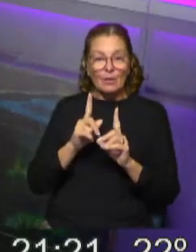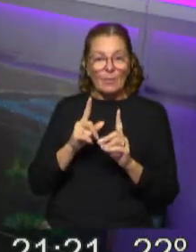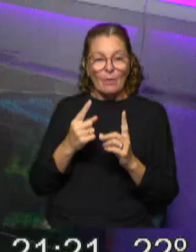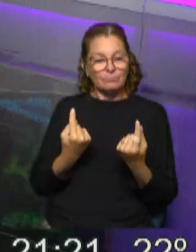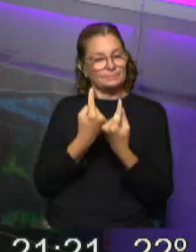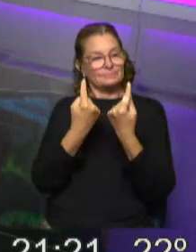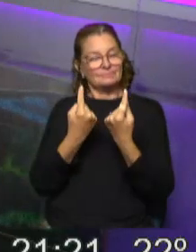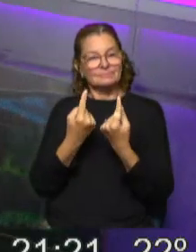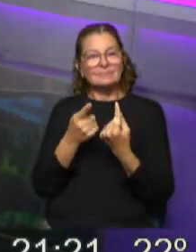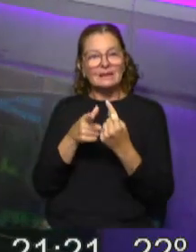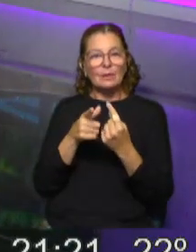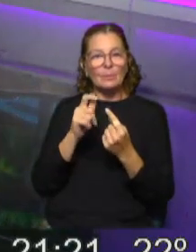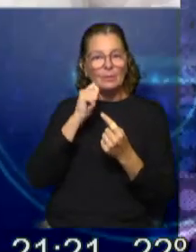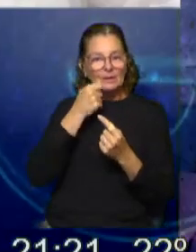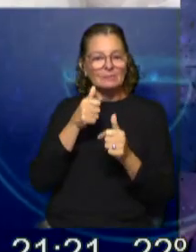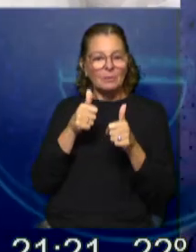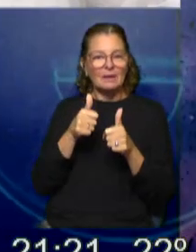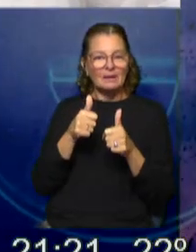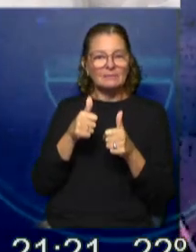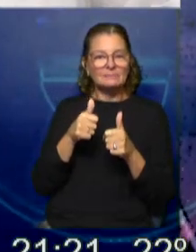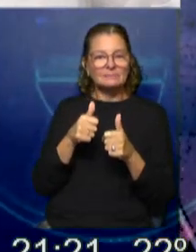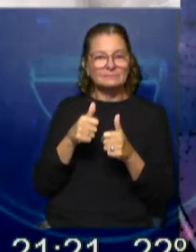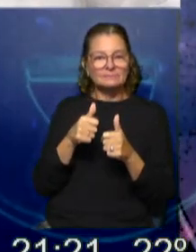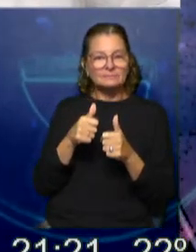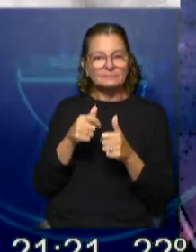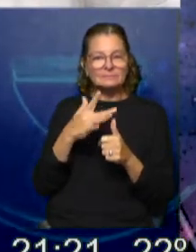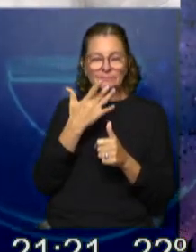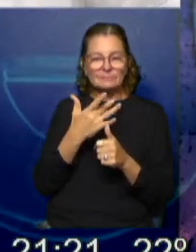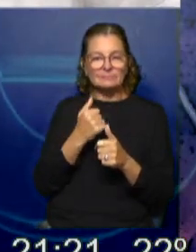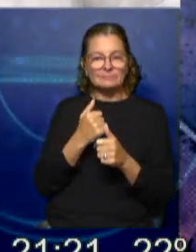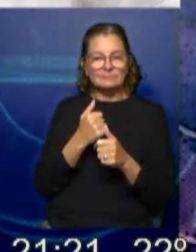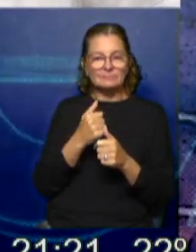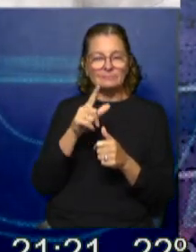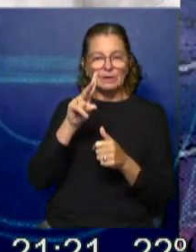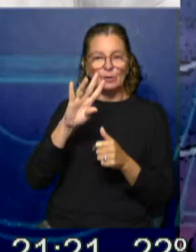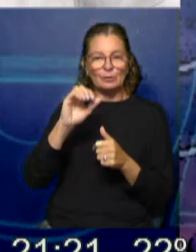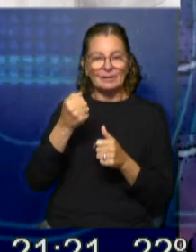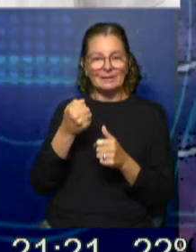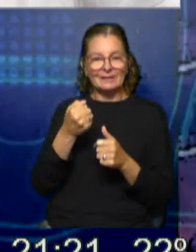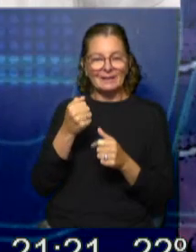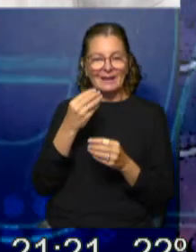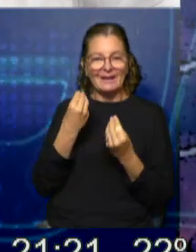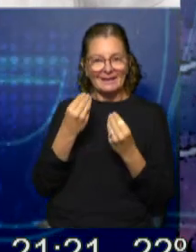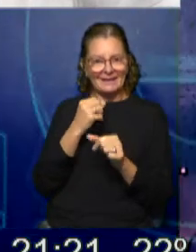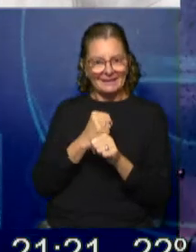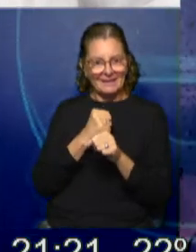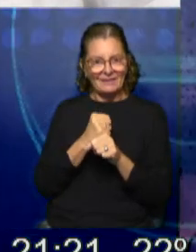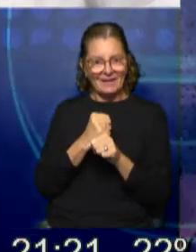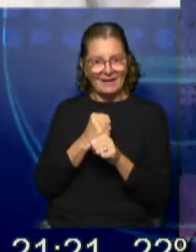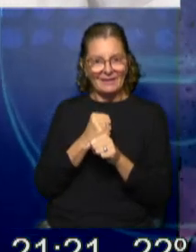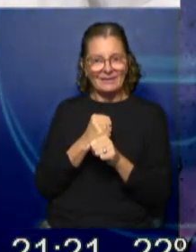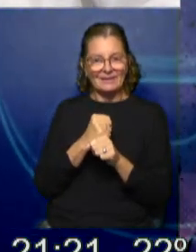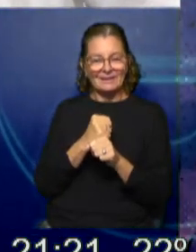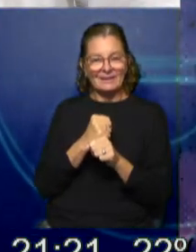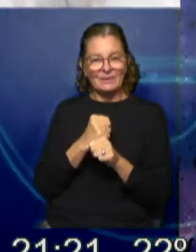casual y se dio muy bien todo en ese sentido. Así que, divino. Lucía, ¿qué tarea? Ay, sí. ¿Qué momento? Un laburo.